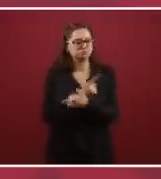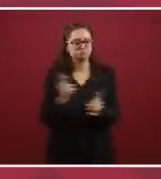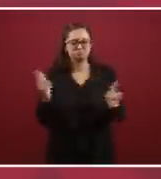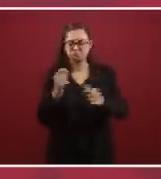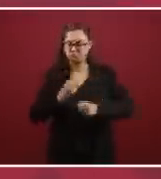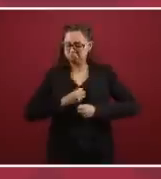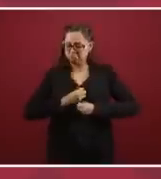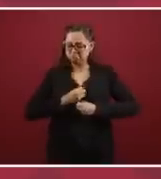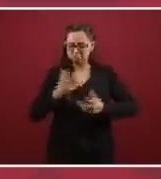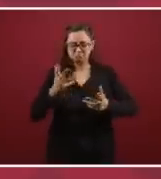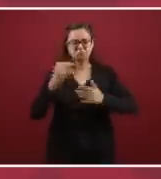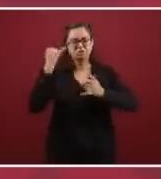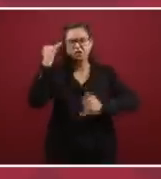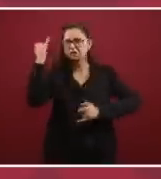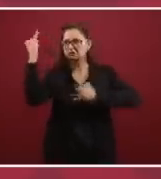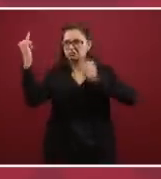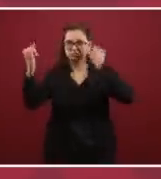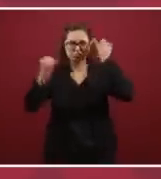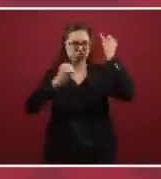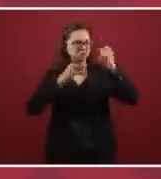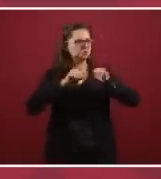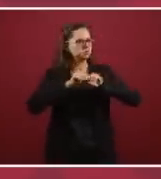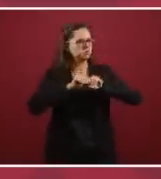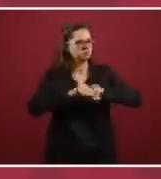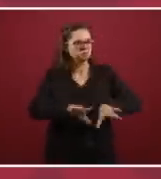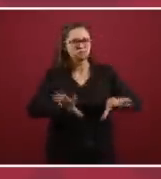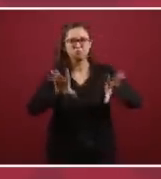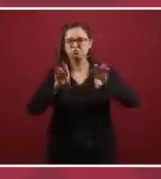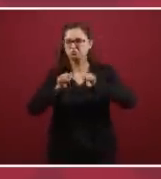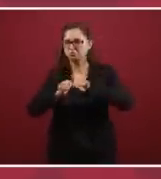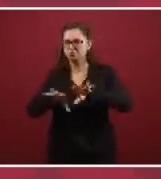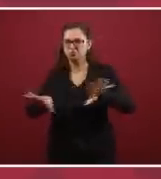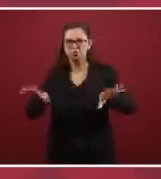expresión de ideas, el derecho a disentir,